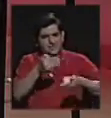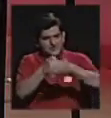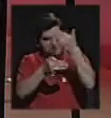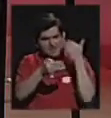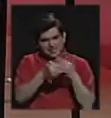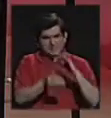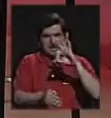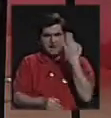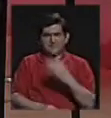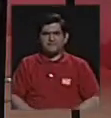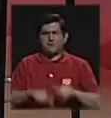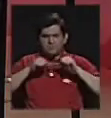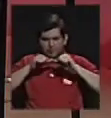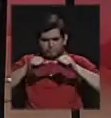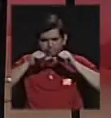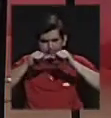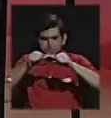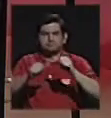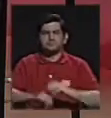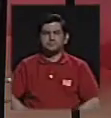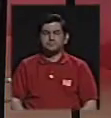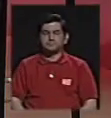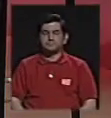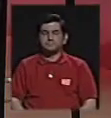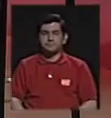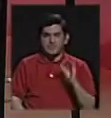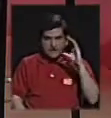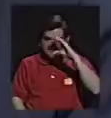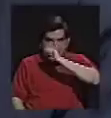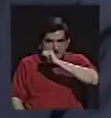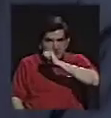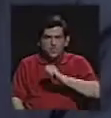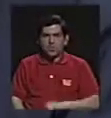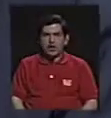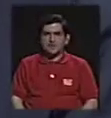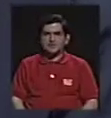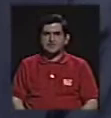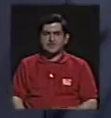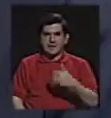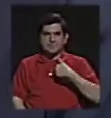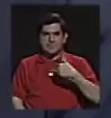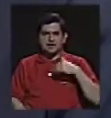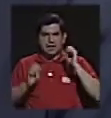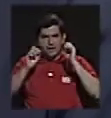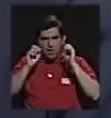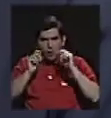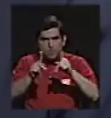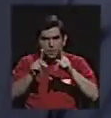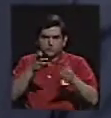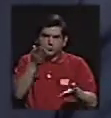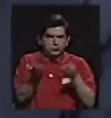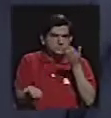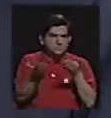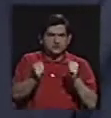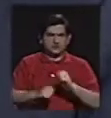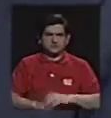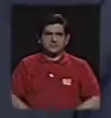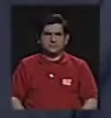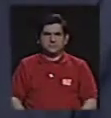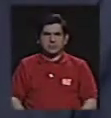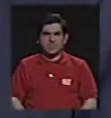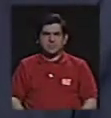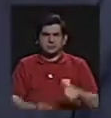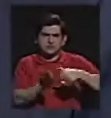manera muy sistemática, perciben que hay espacio o disposición de